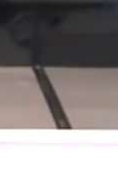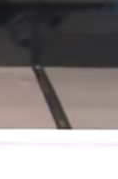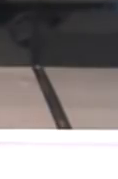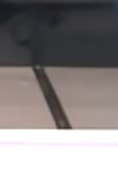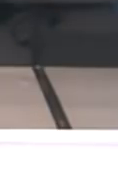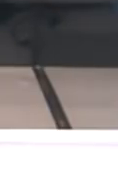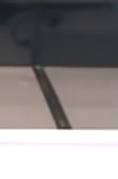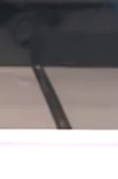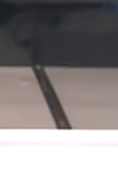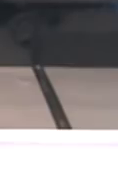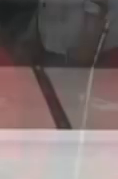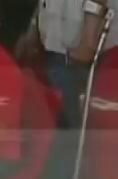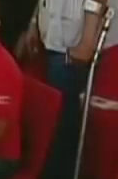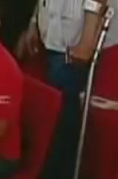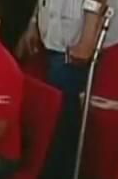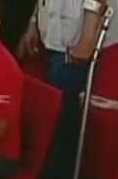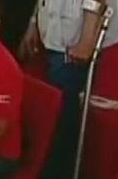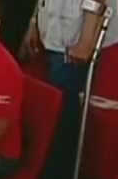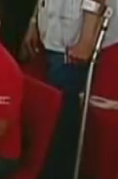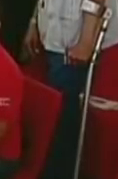Adelante.